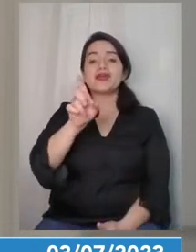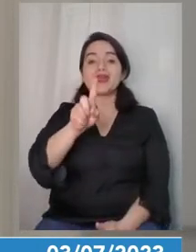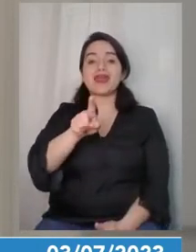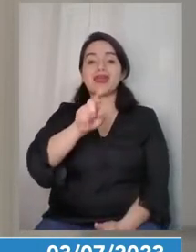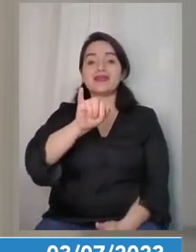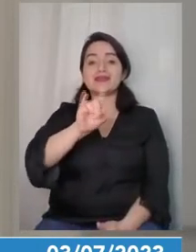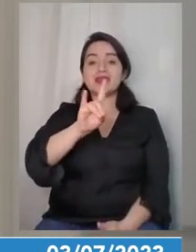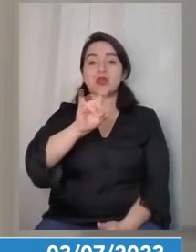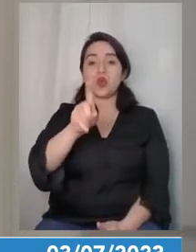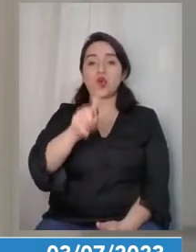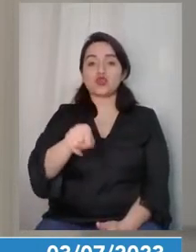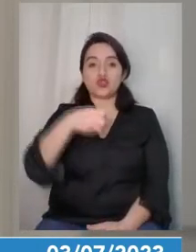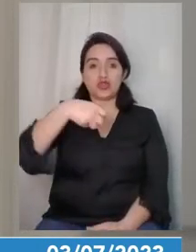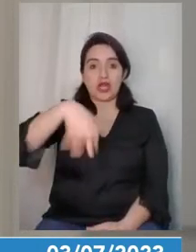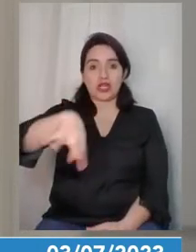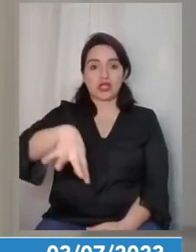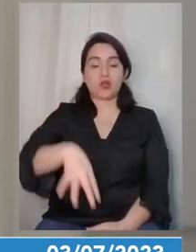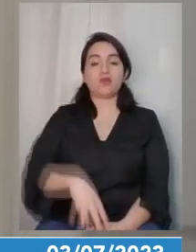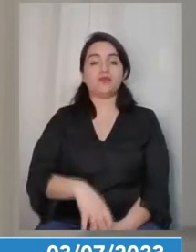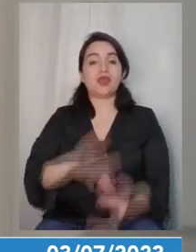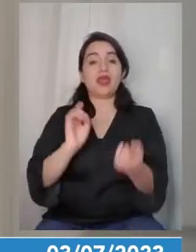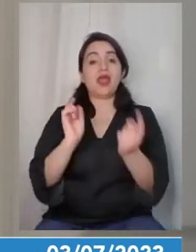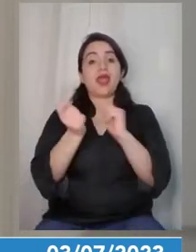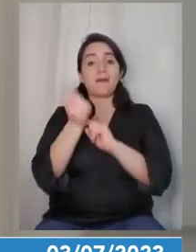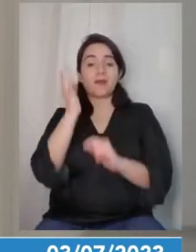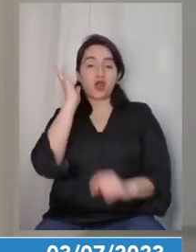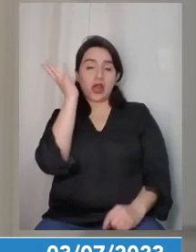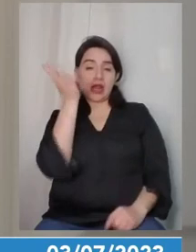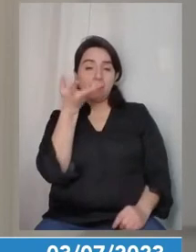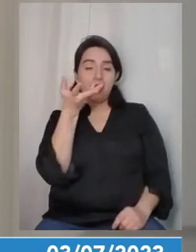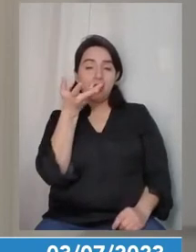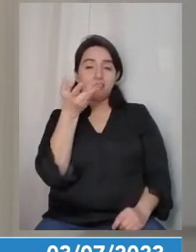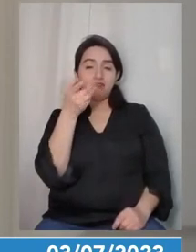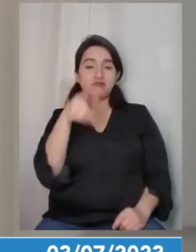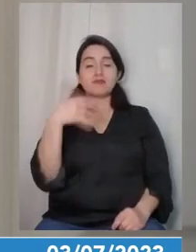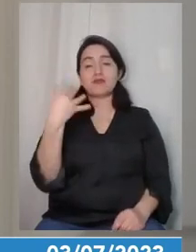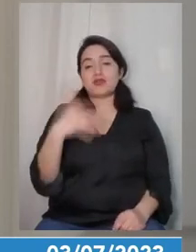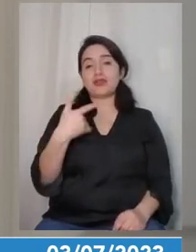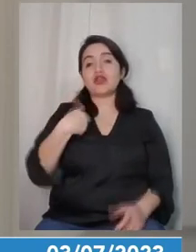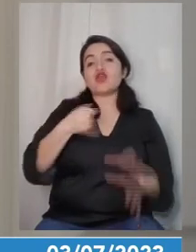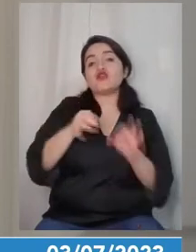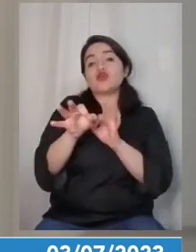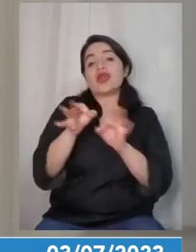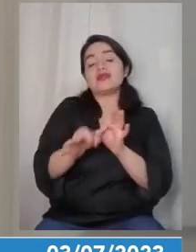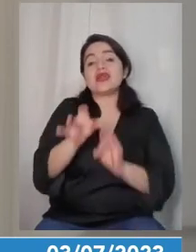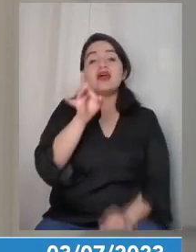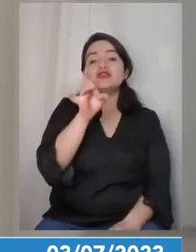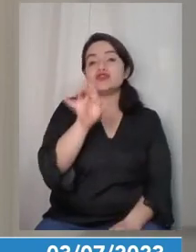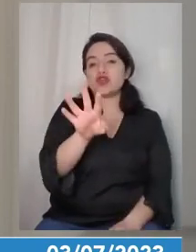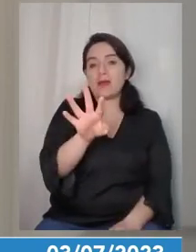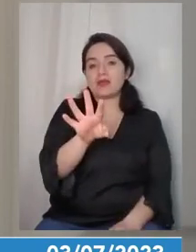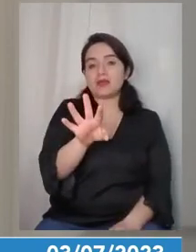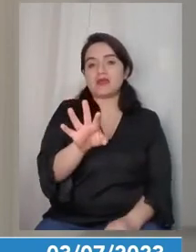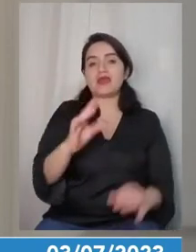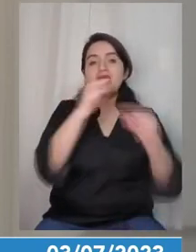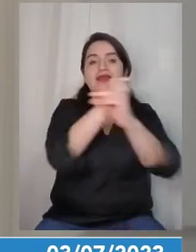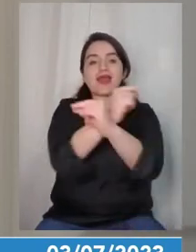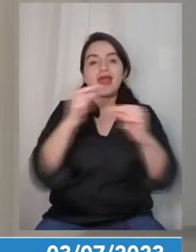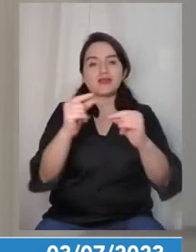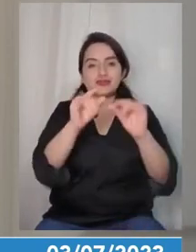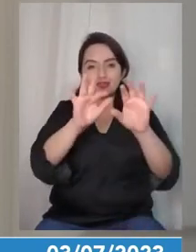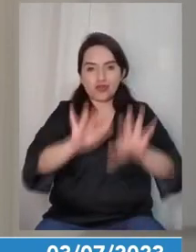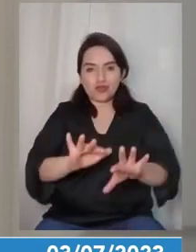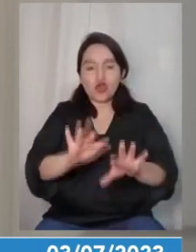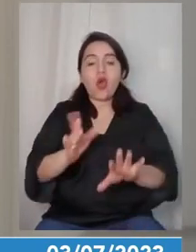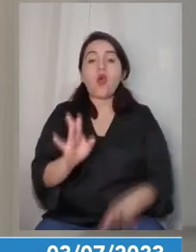me parece muy importante y ahí yo hago una sugerencia simplemente de redacción. Y bueno, este es el último artículo y yo creo que es una norma